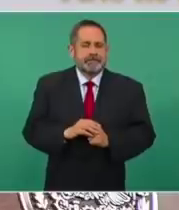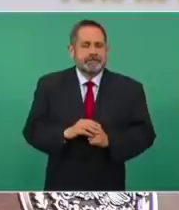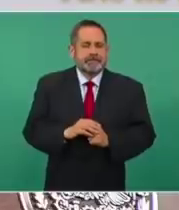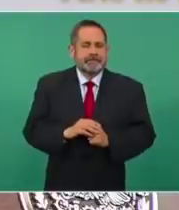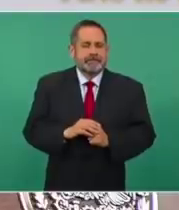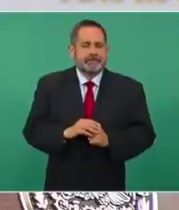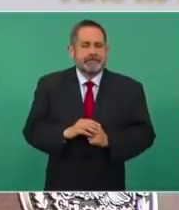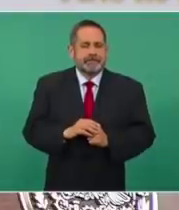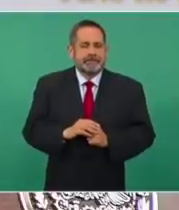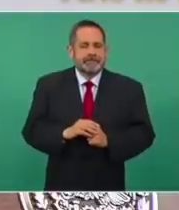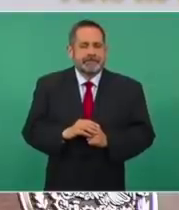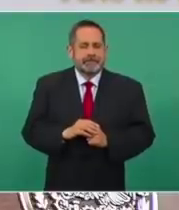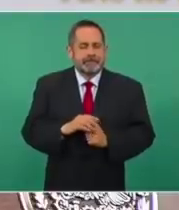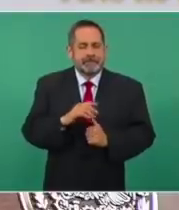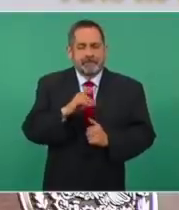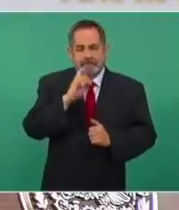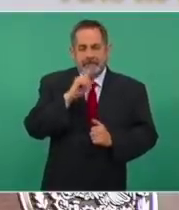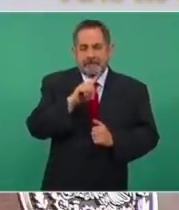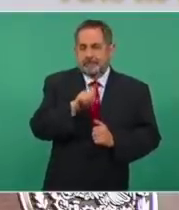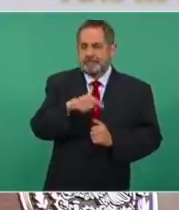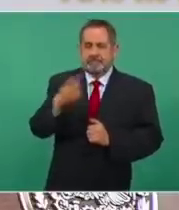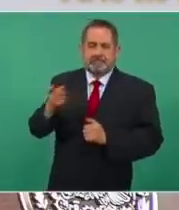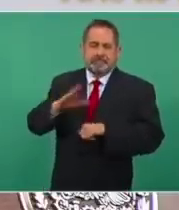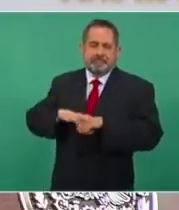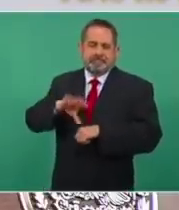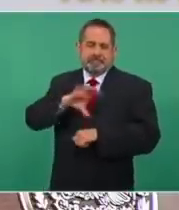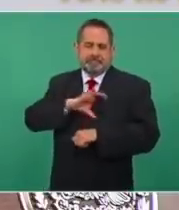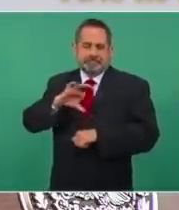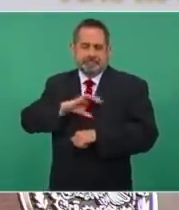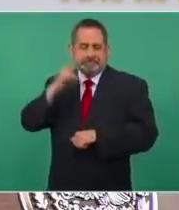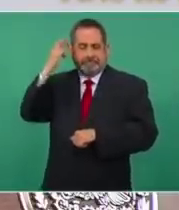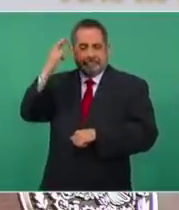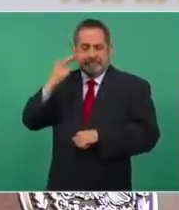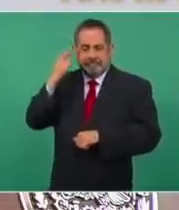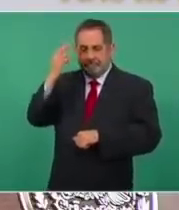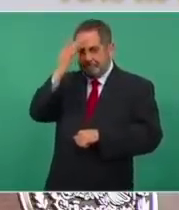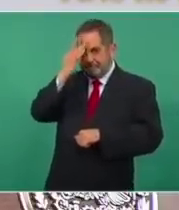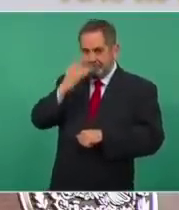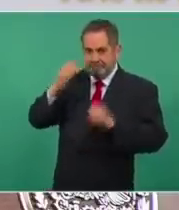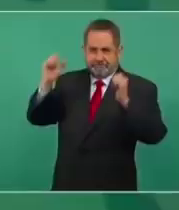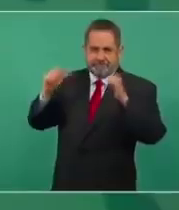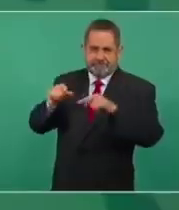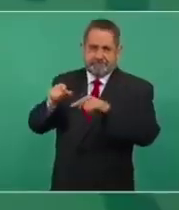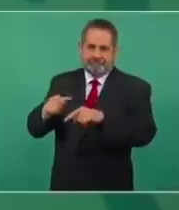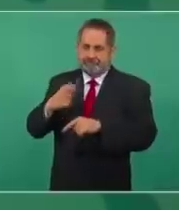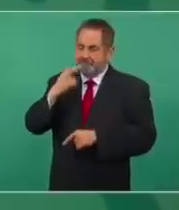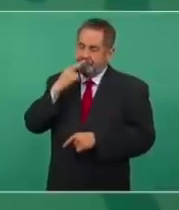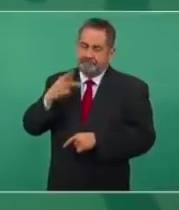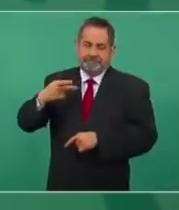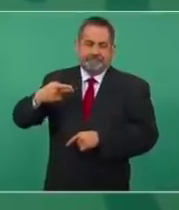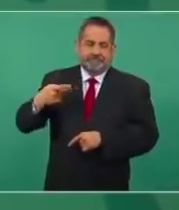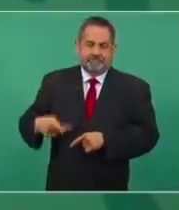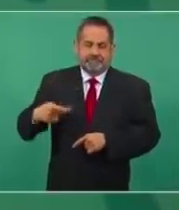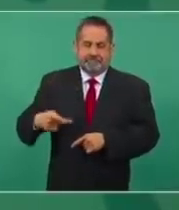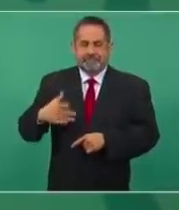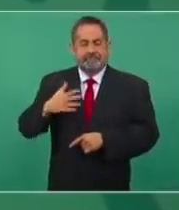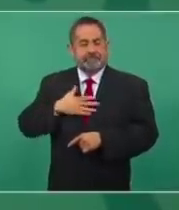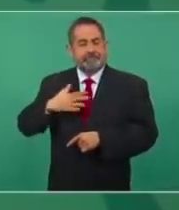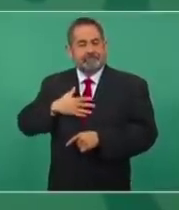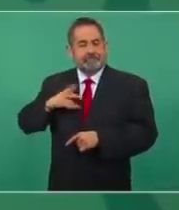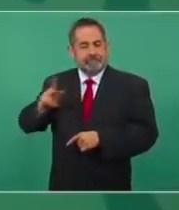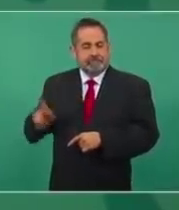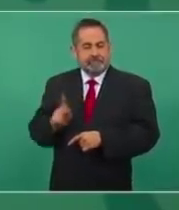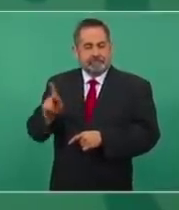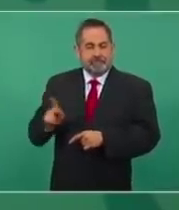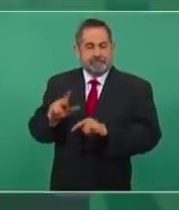pues mucho cariño a los Reyes Magos. O sea, porque en nuestros pueblos, en nuestros